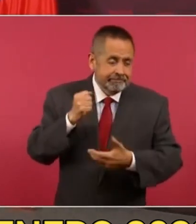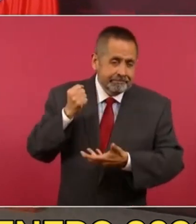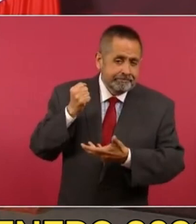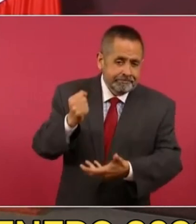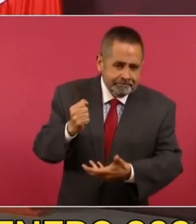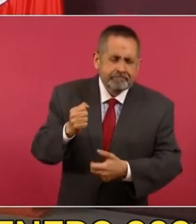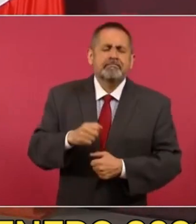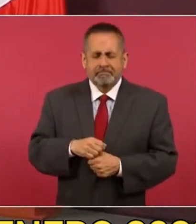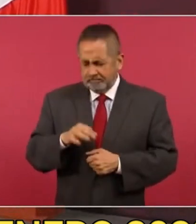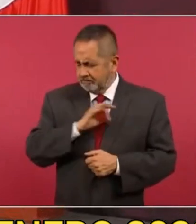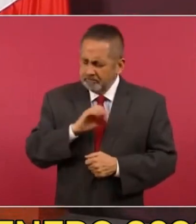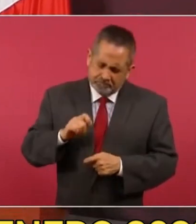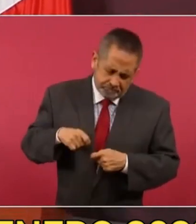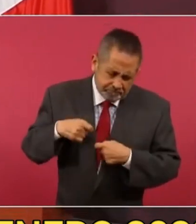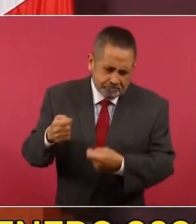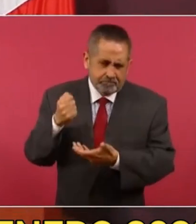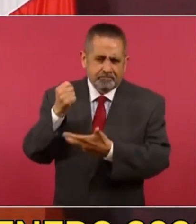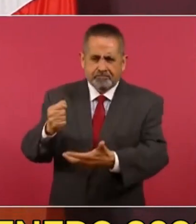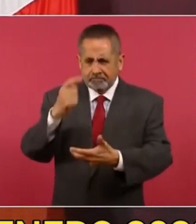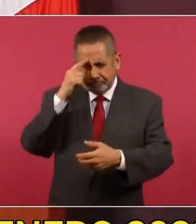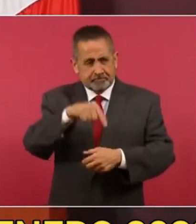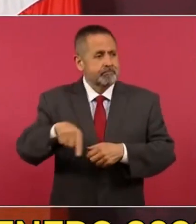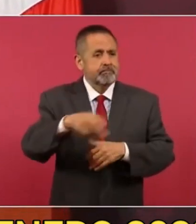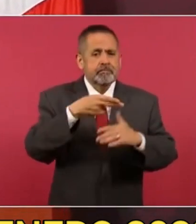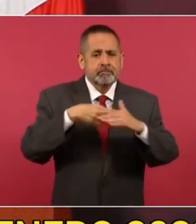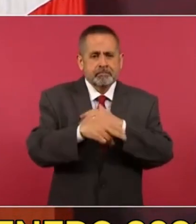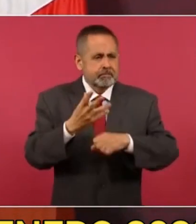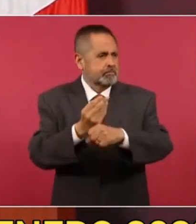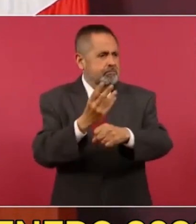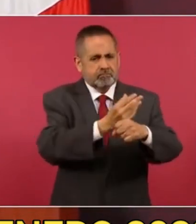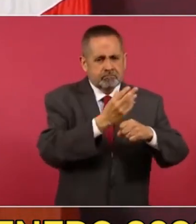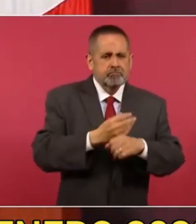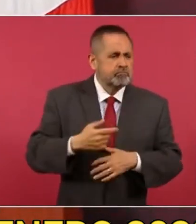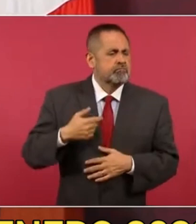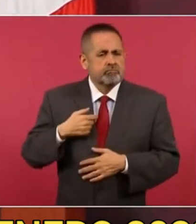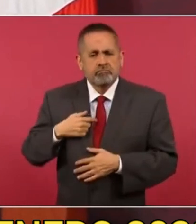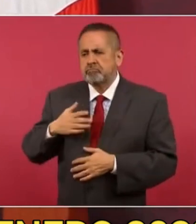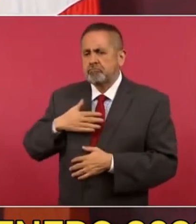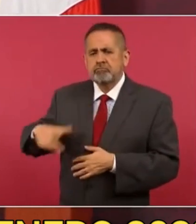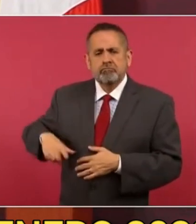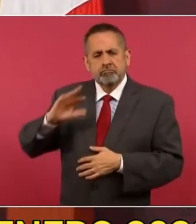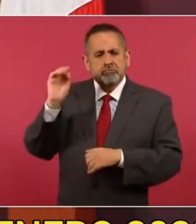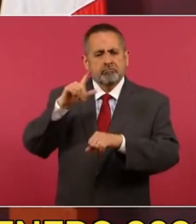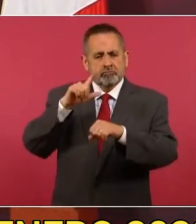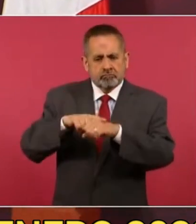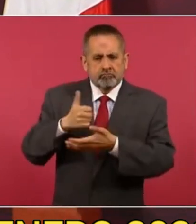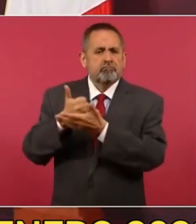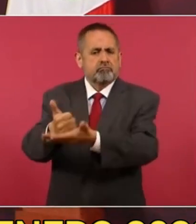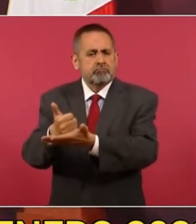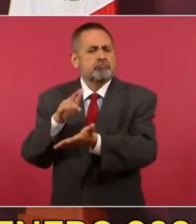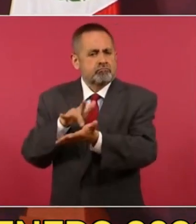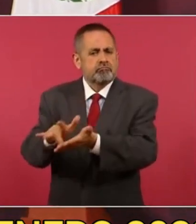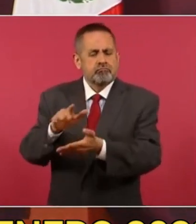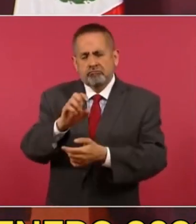más presupuesto para el mantenimiento en el metro, nosotros vamos a ayudar al gobierno